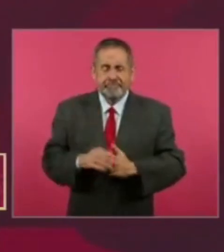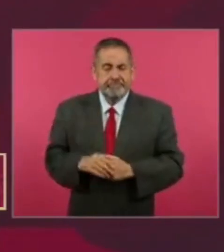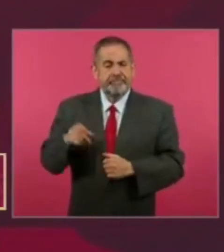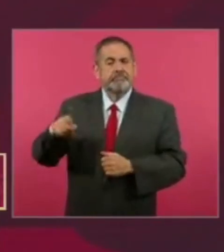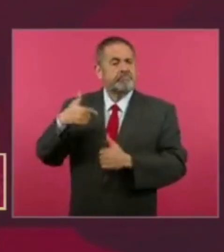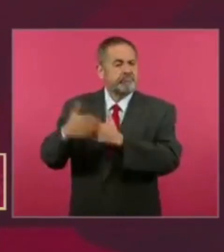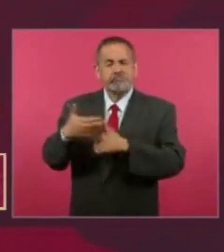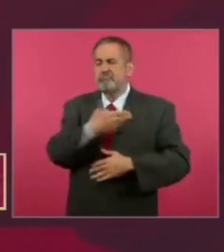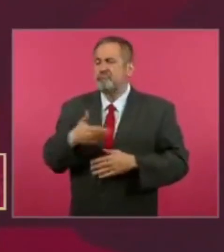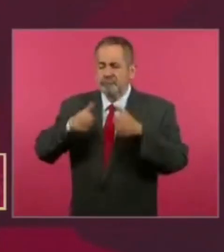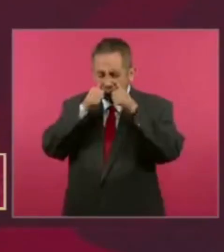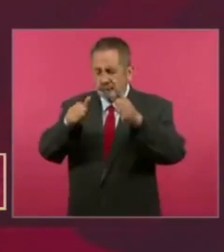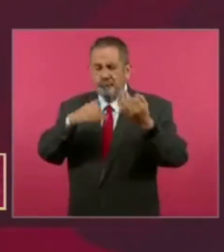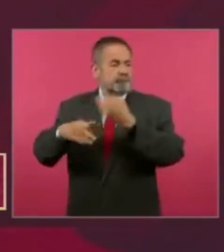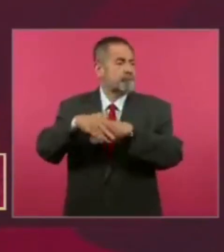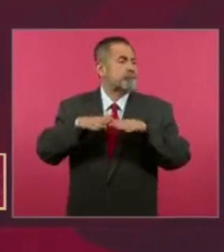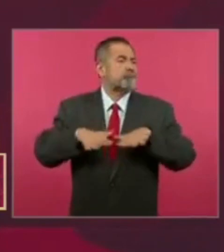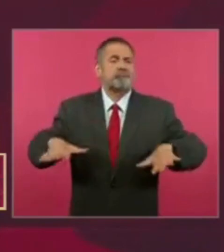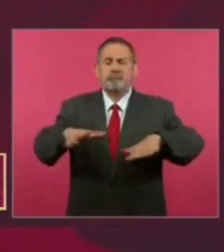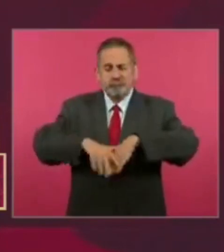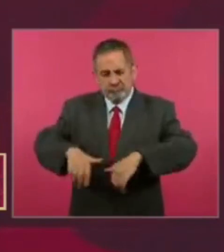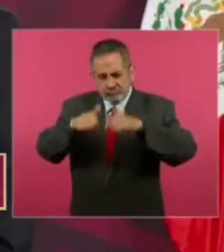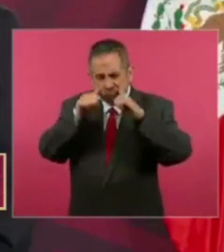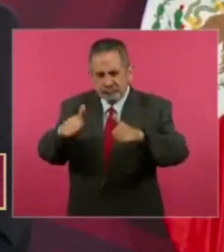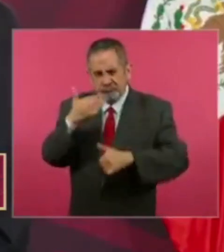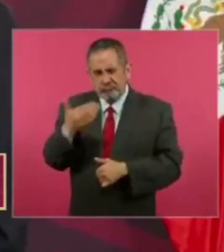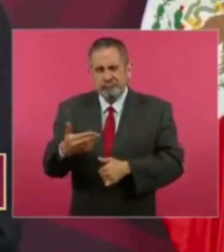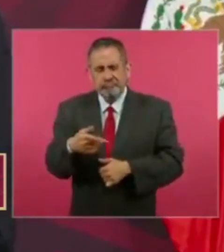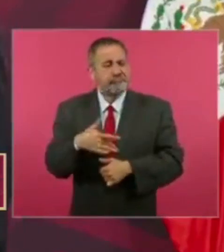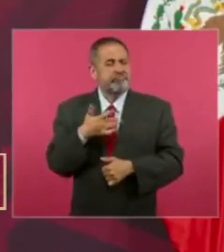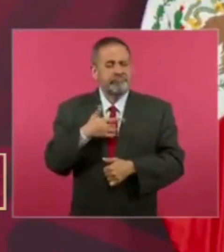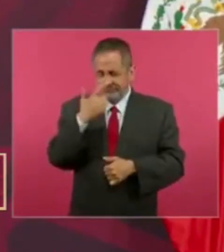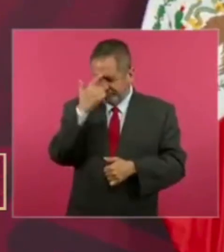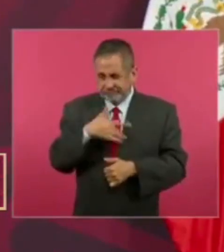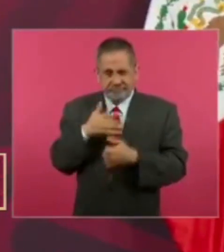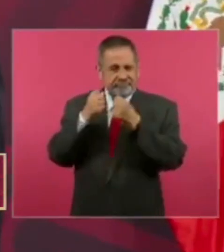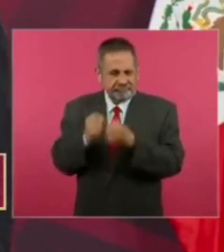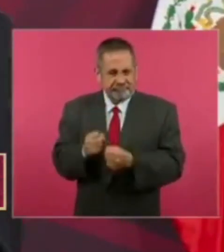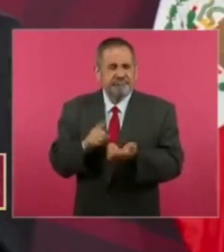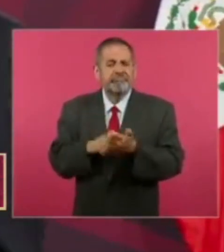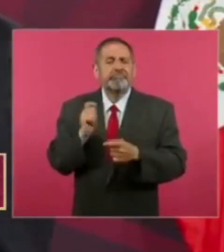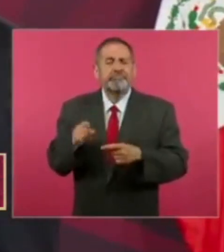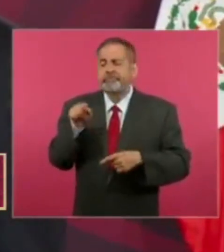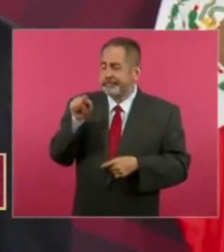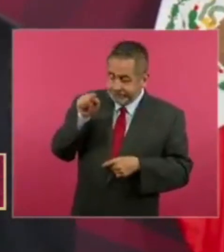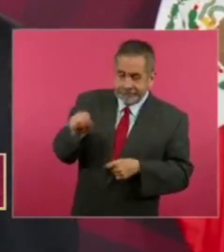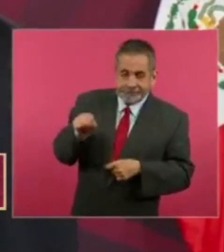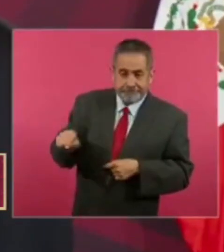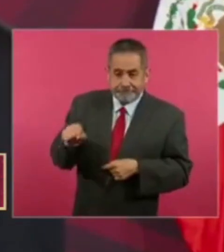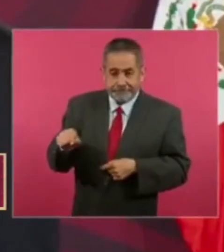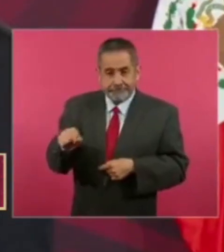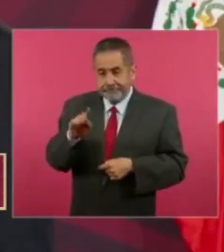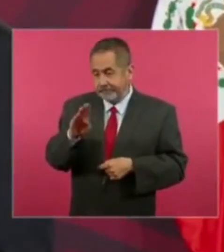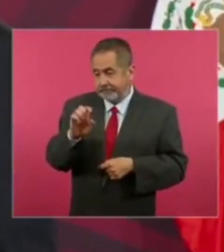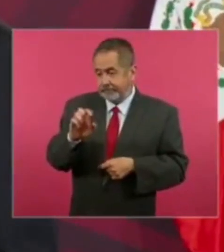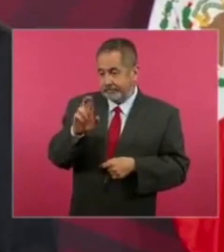que va a gobernar para todos, pero estoy seguro que le va a dar